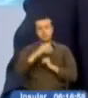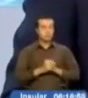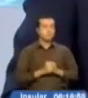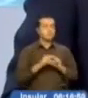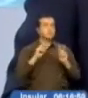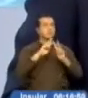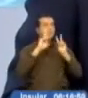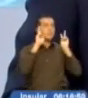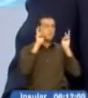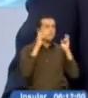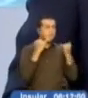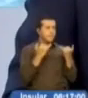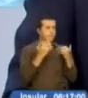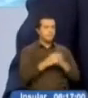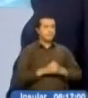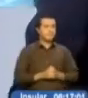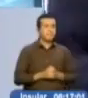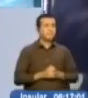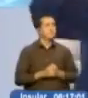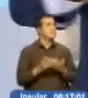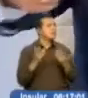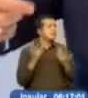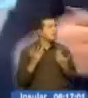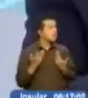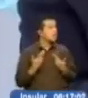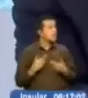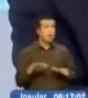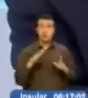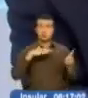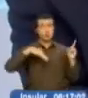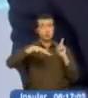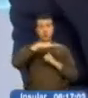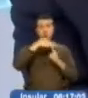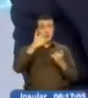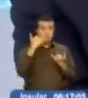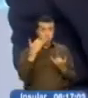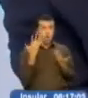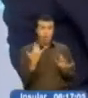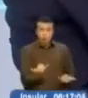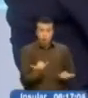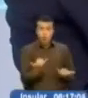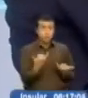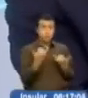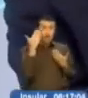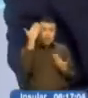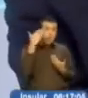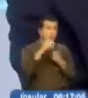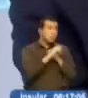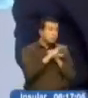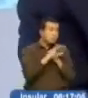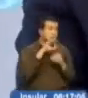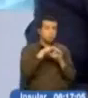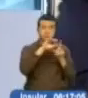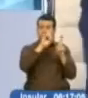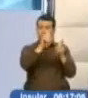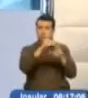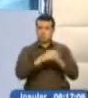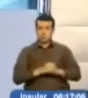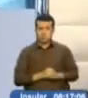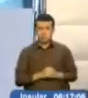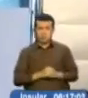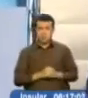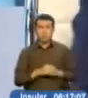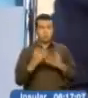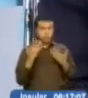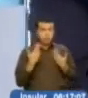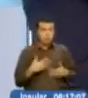tema que sale en la coyuntura política. Pero la pregunta, David y Emi, es, ¿se lo está tratando